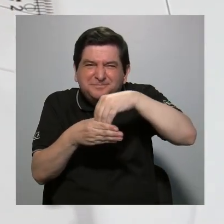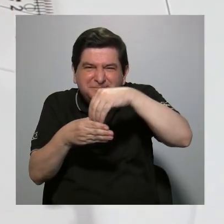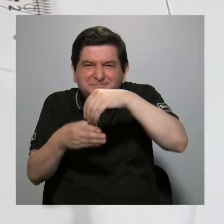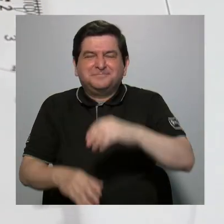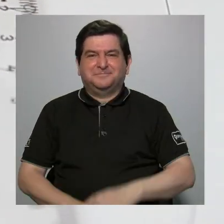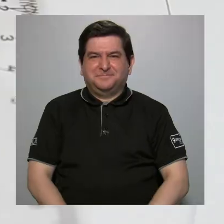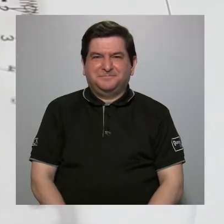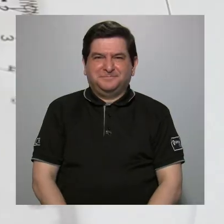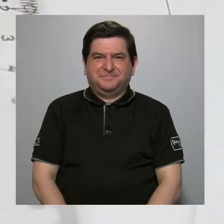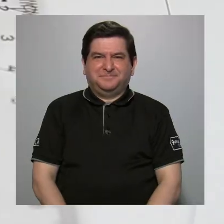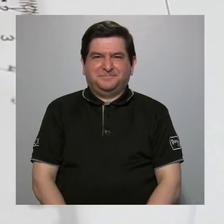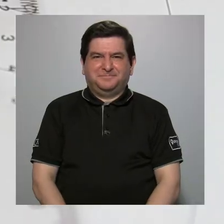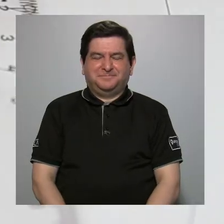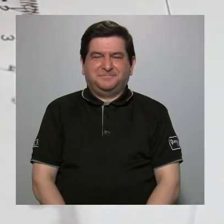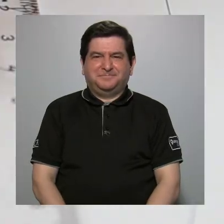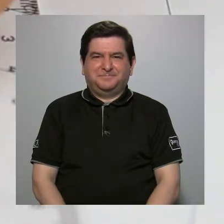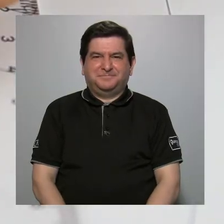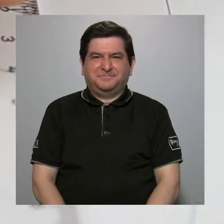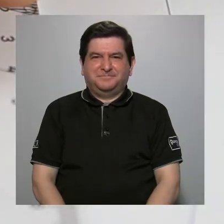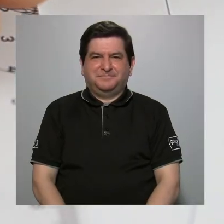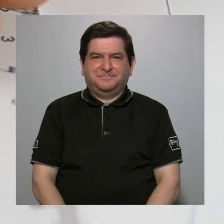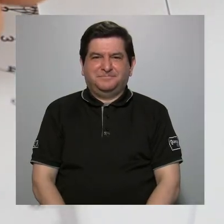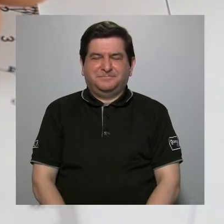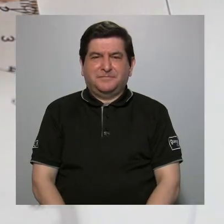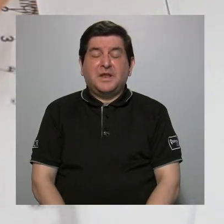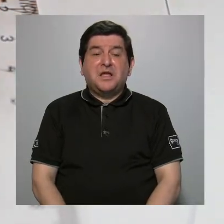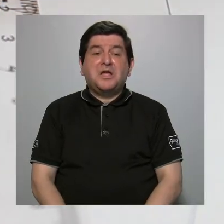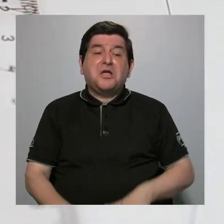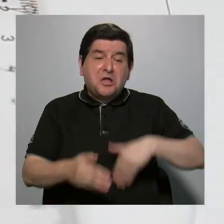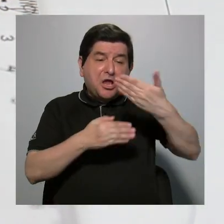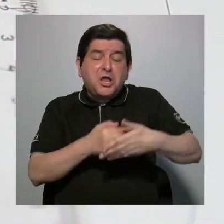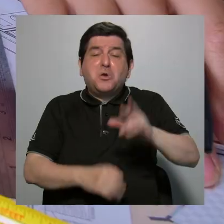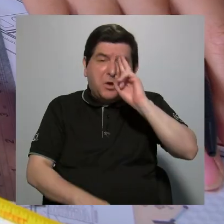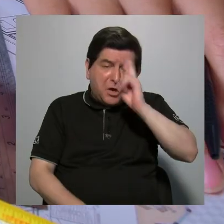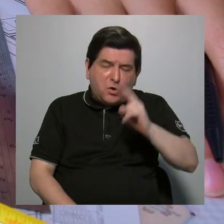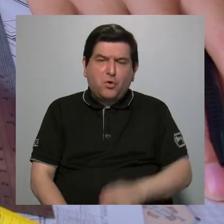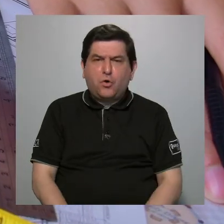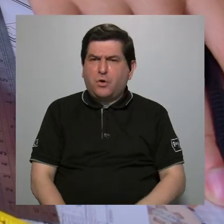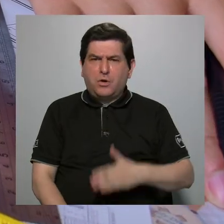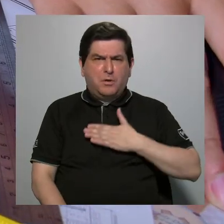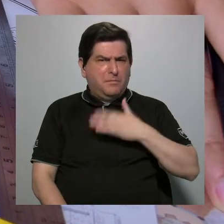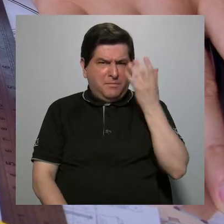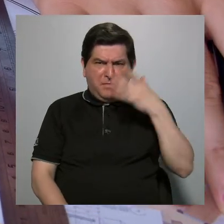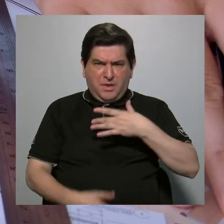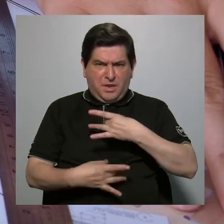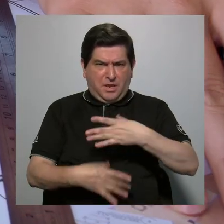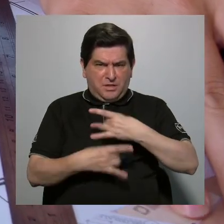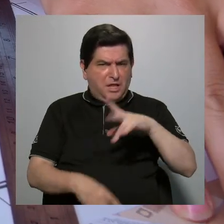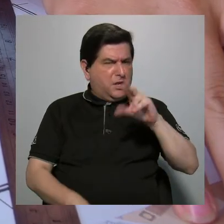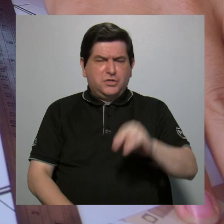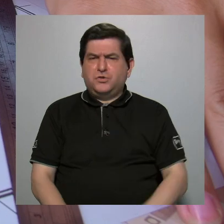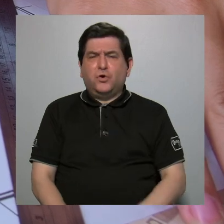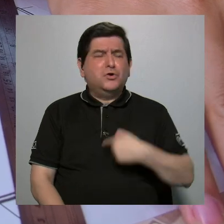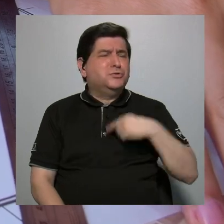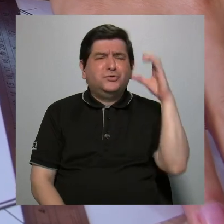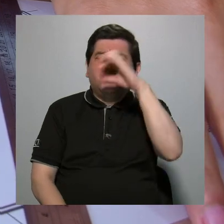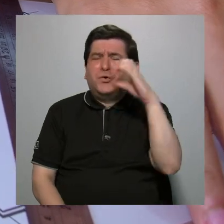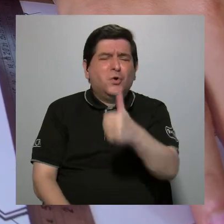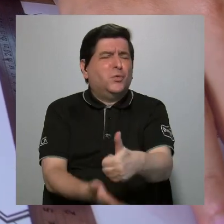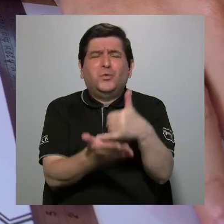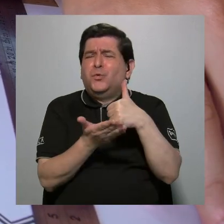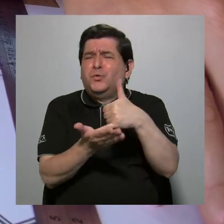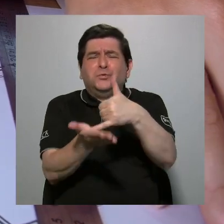aportaciones que a lo largo fueron reconocidas, ¿no? No era esa mi intención no es